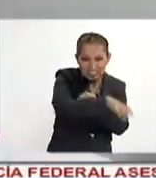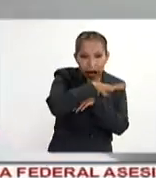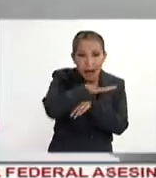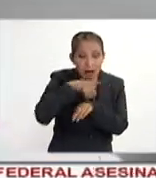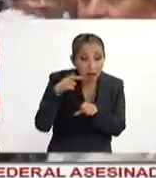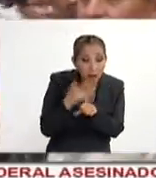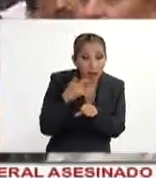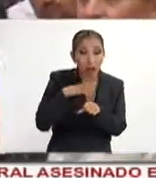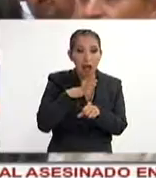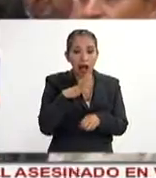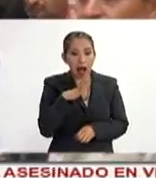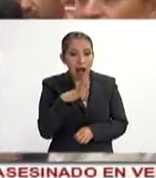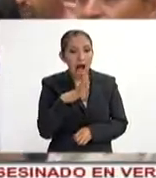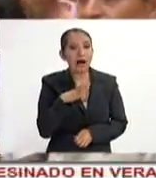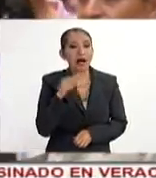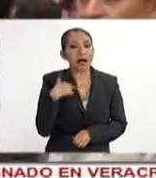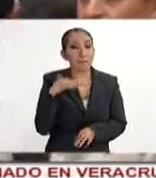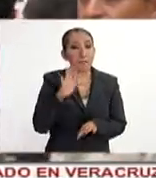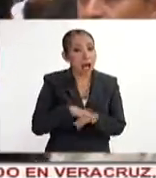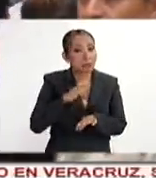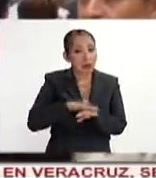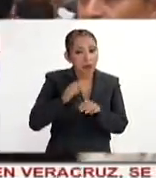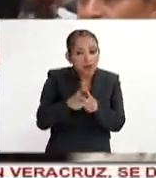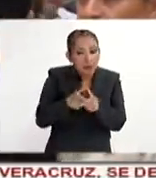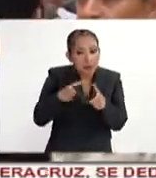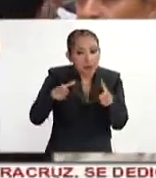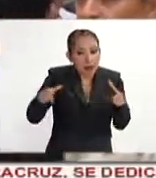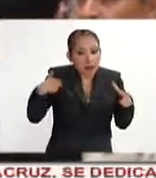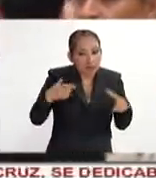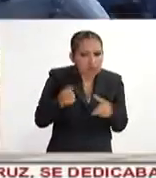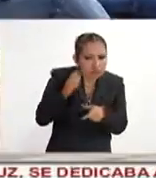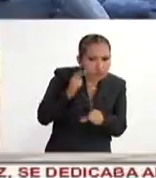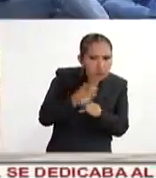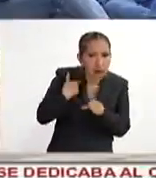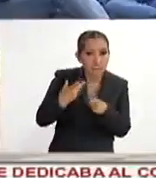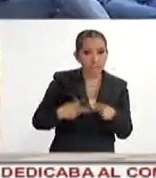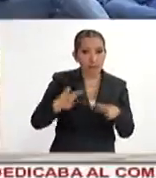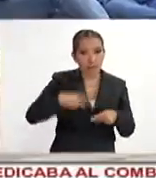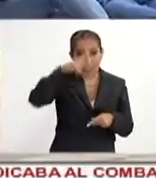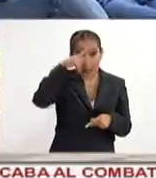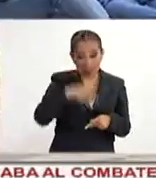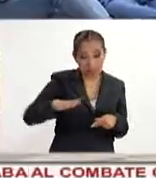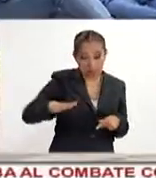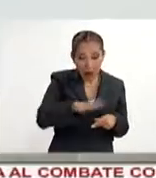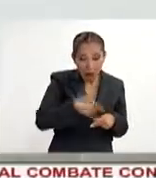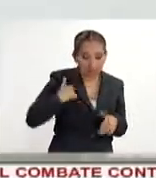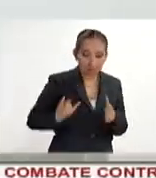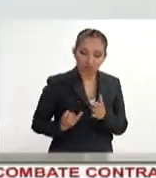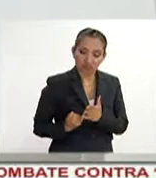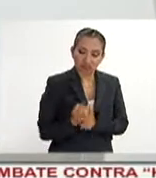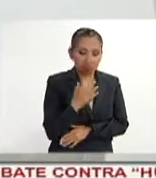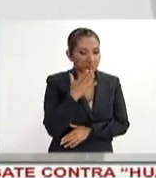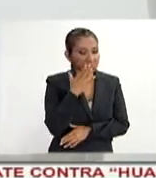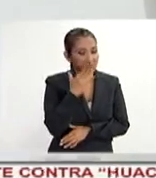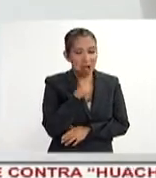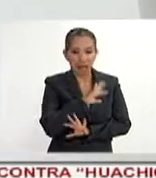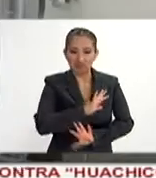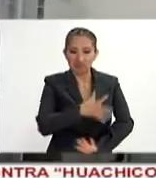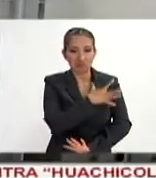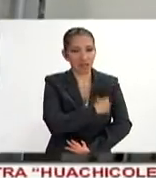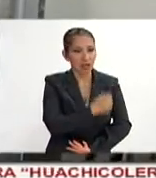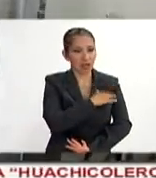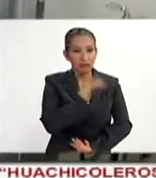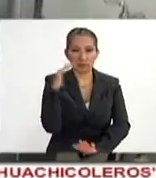por ejemplo, pues cada vez es más creciente el número de mexicanos que han decidido no